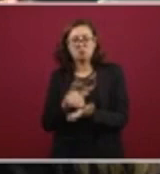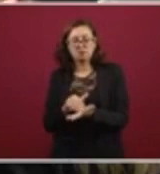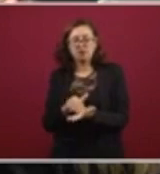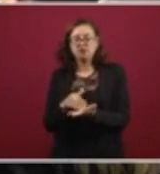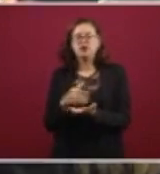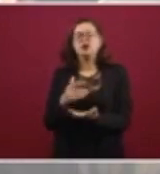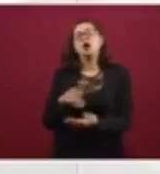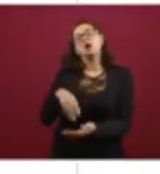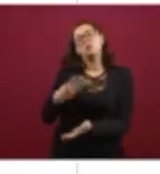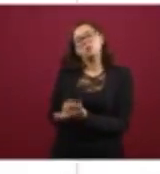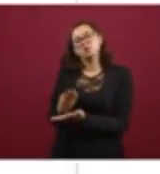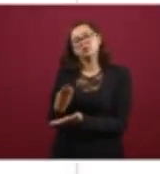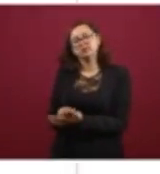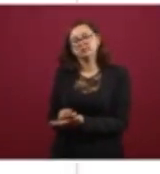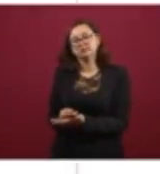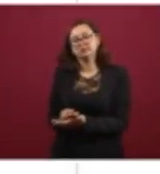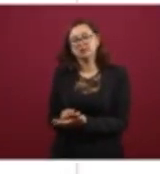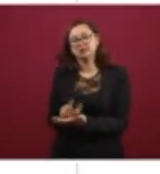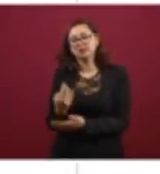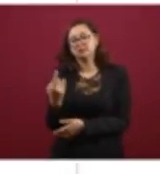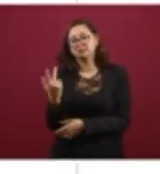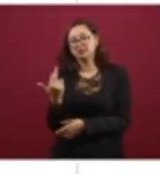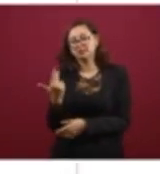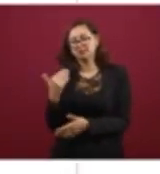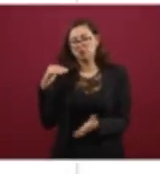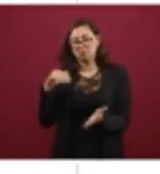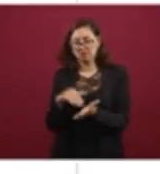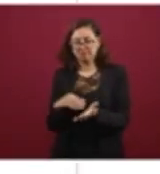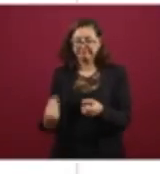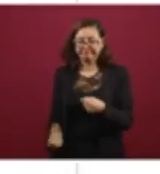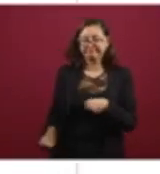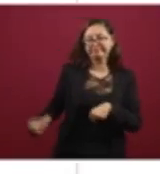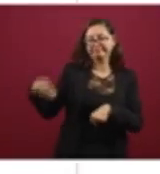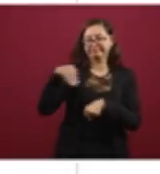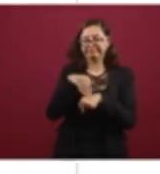bronce. Esto es adicional.